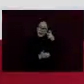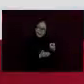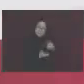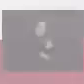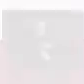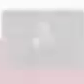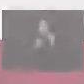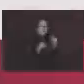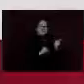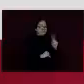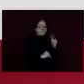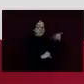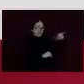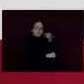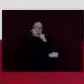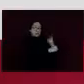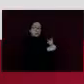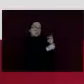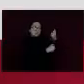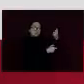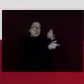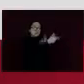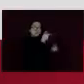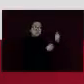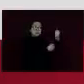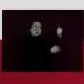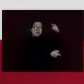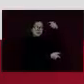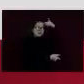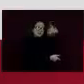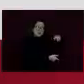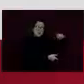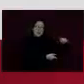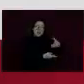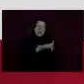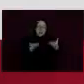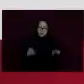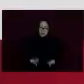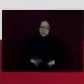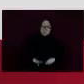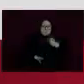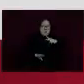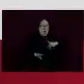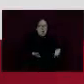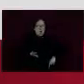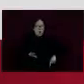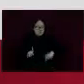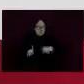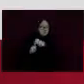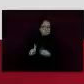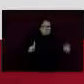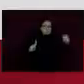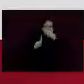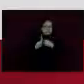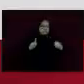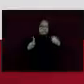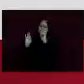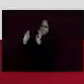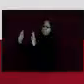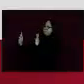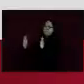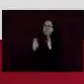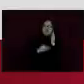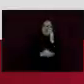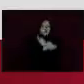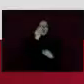rubro. El buen comportamiento financiero del actual gobierno de Veracruz ha sido reconocido por todas